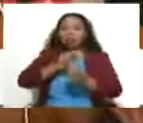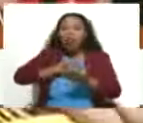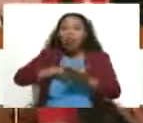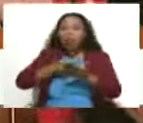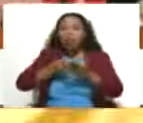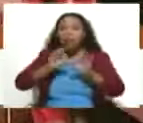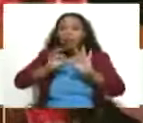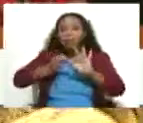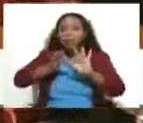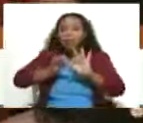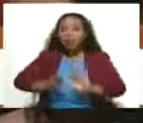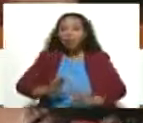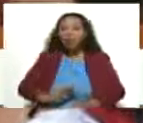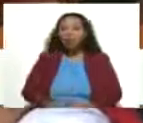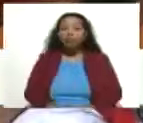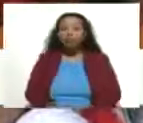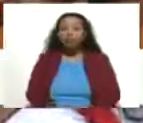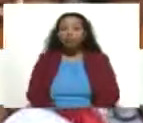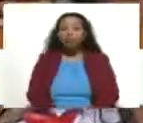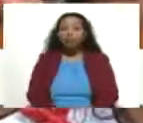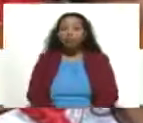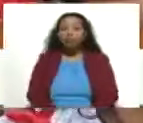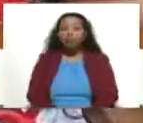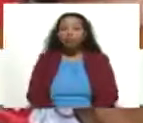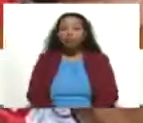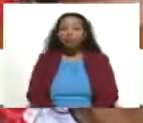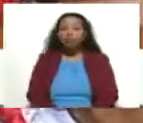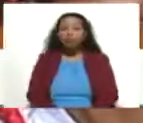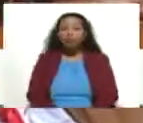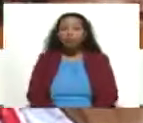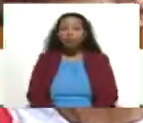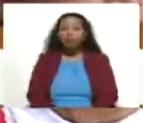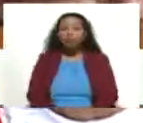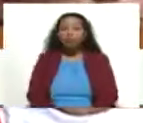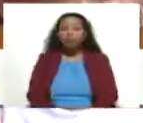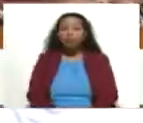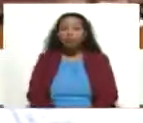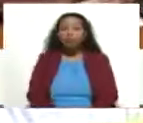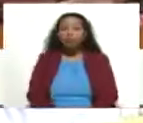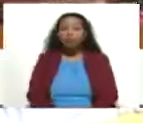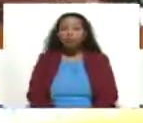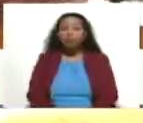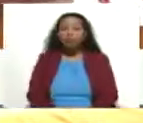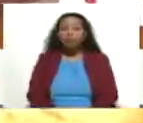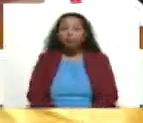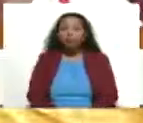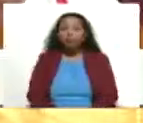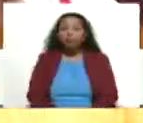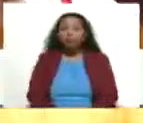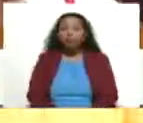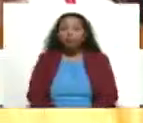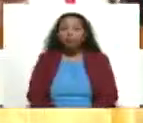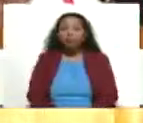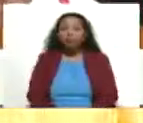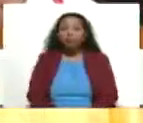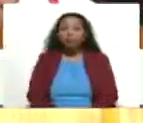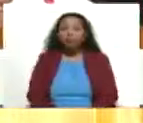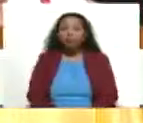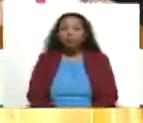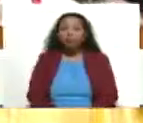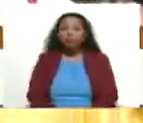Tamajaoco, Tamatica, Guarao, Jacotay. Jotarao, Guarao, Jacotay. Oco, Tamatica,